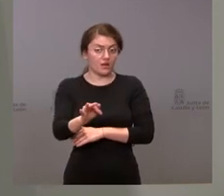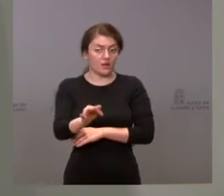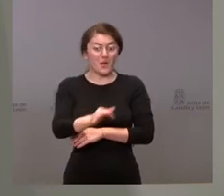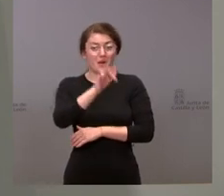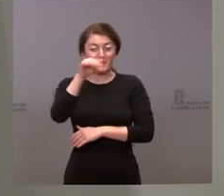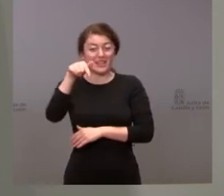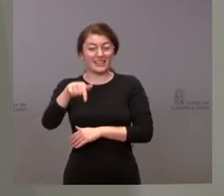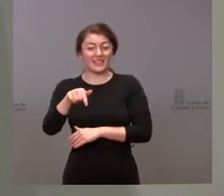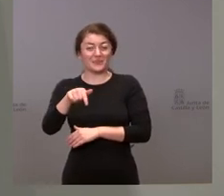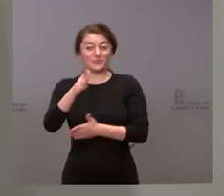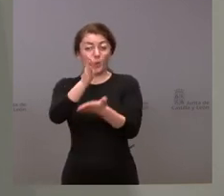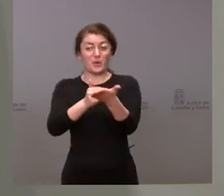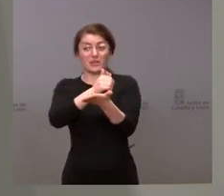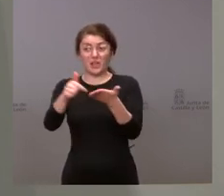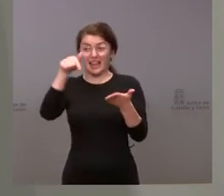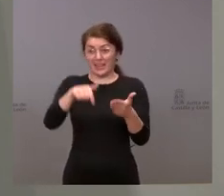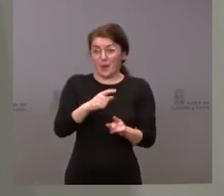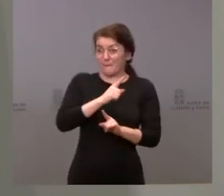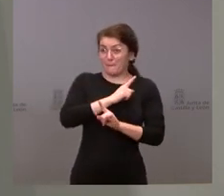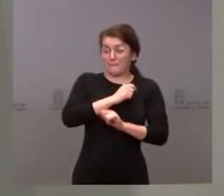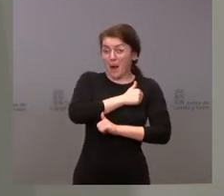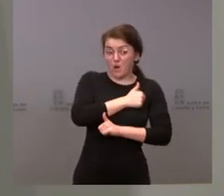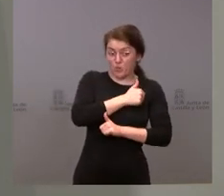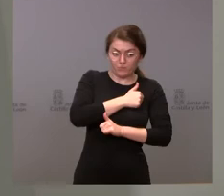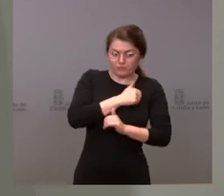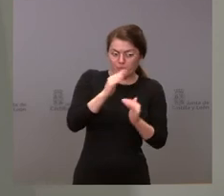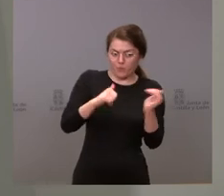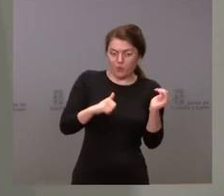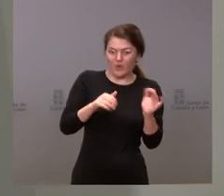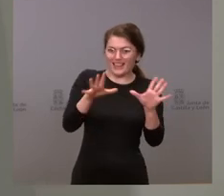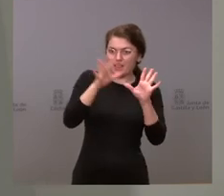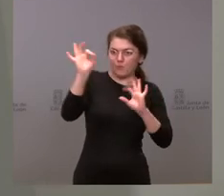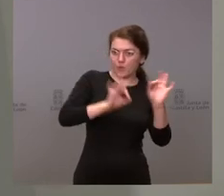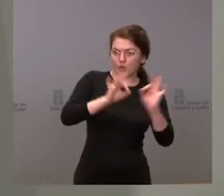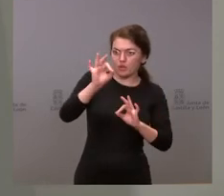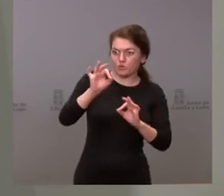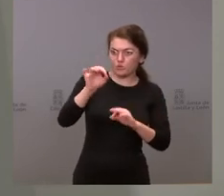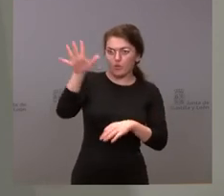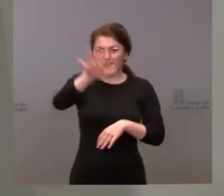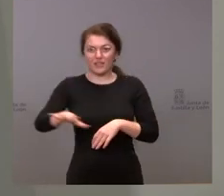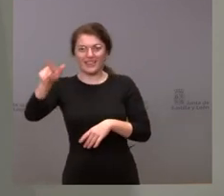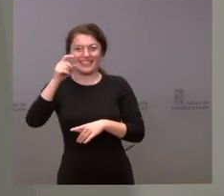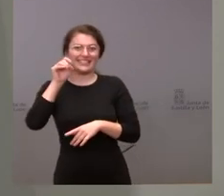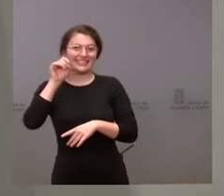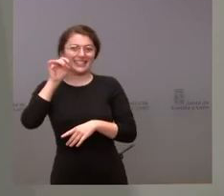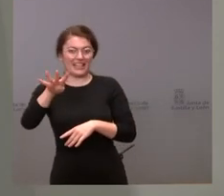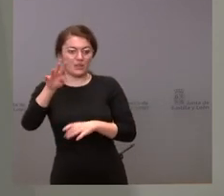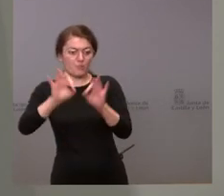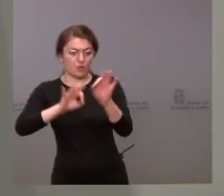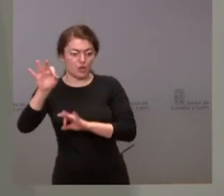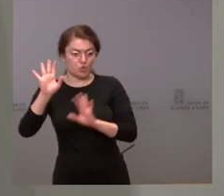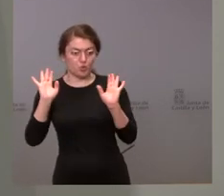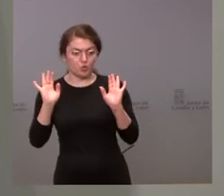con menor tasa de paro 10% frente al 13% de la media española o que en el último año el paro en castilla y león' en términos de paro